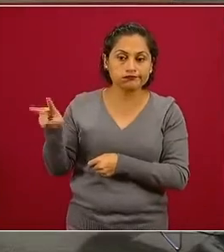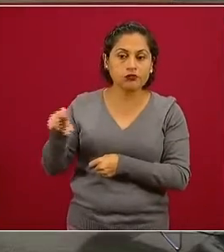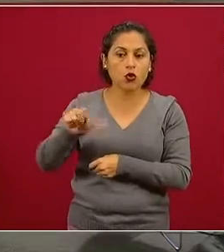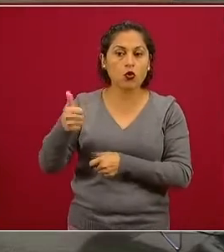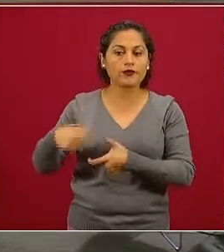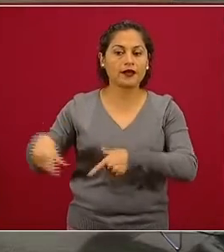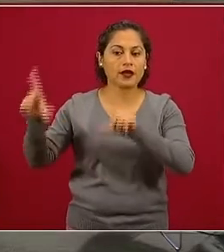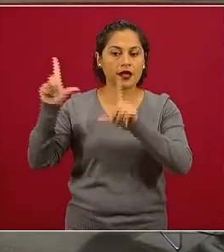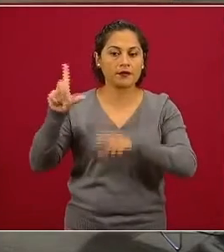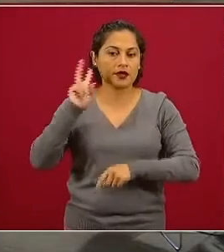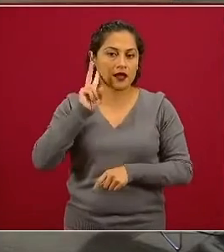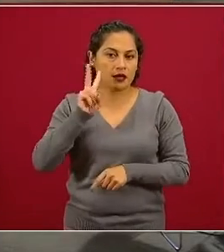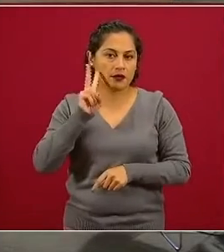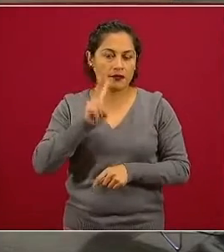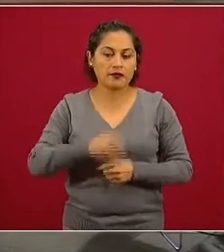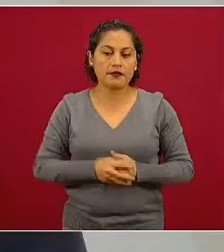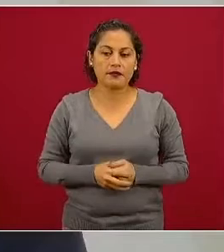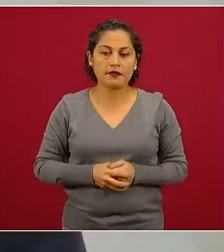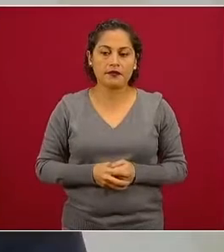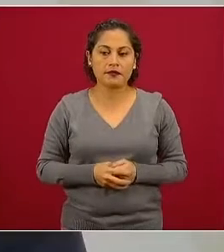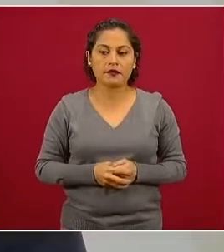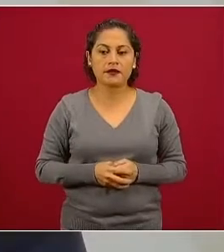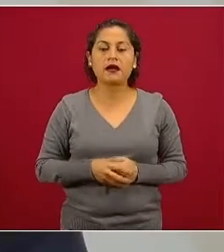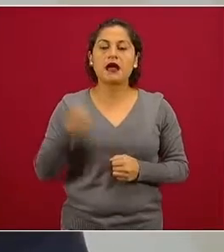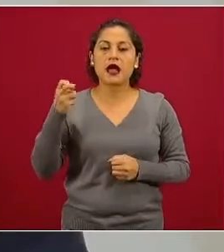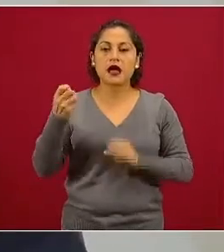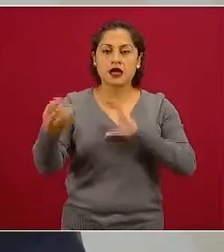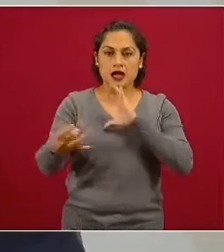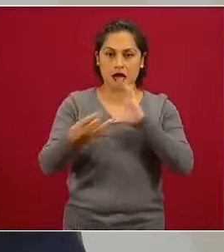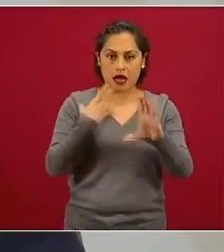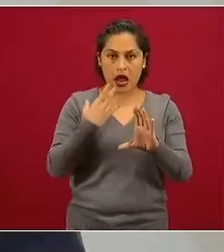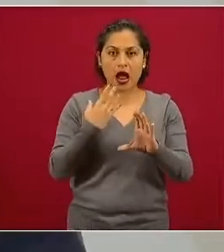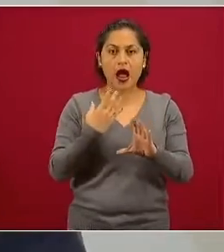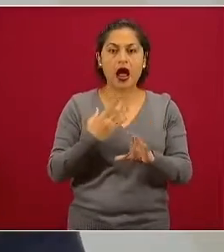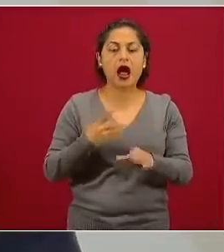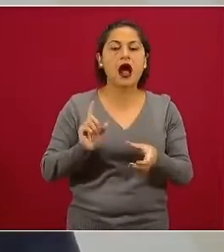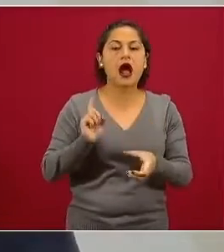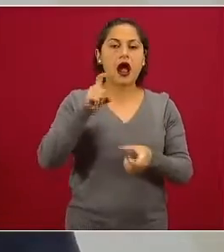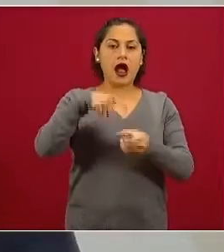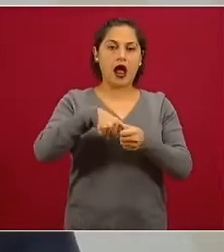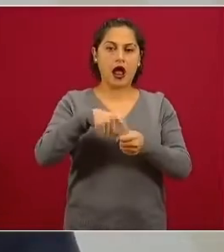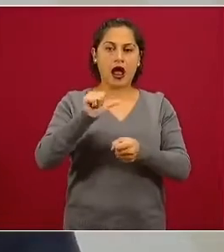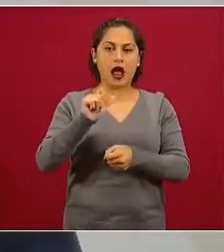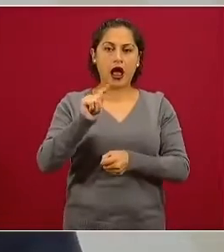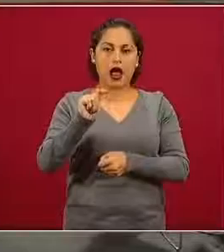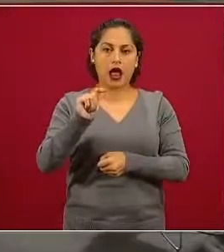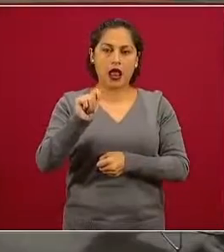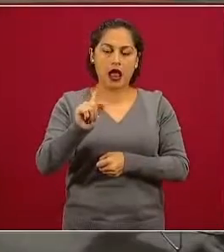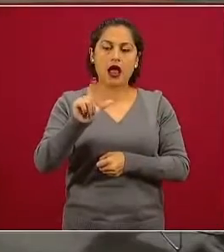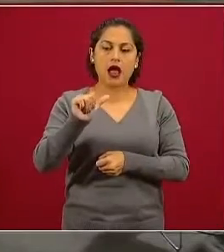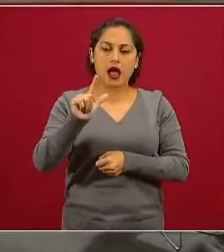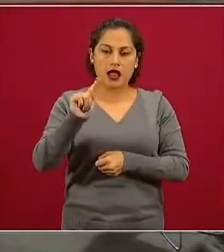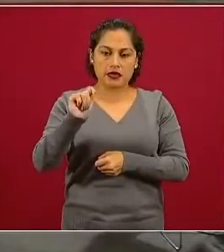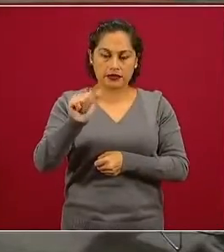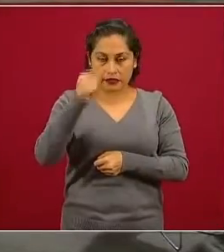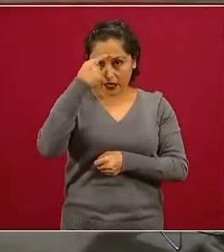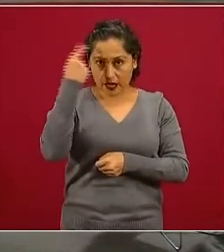medios.mexico@unic.org. Los medios de comunicación o los periodistas que quieran saber más o quieren informarse pueden